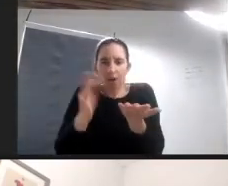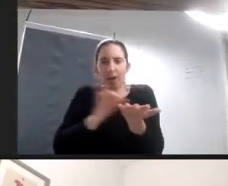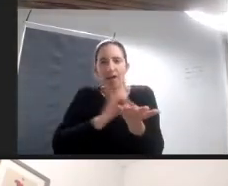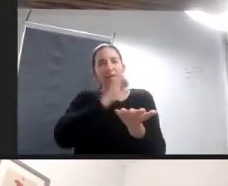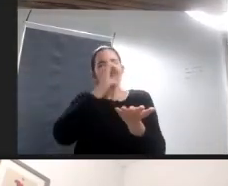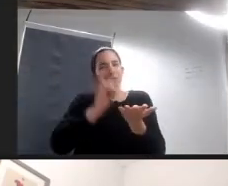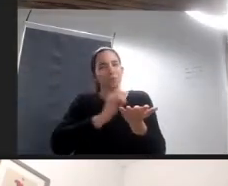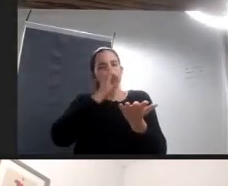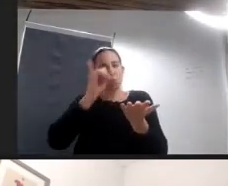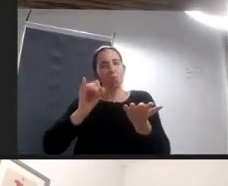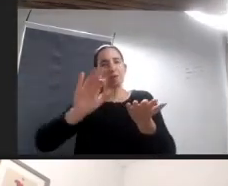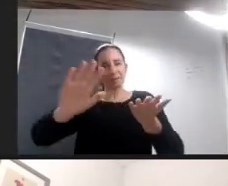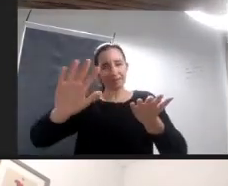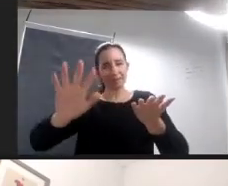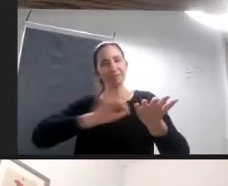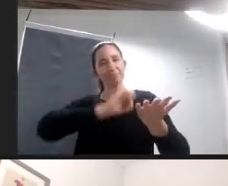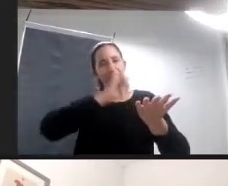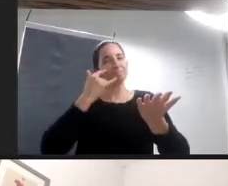lo que quiero decir.